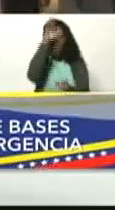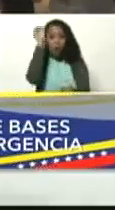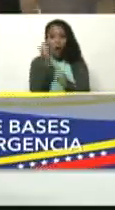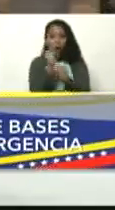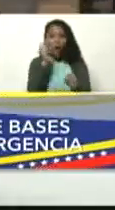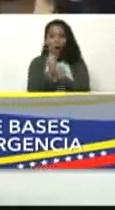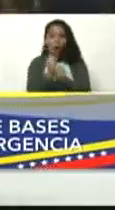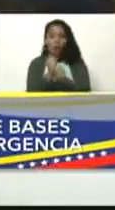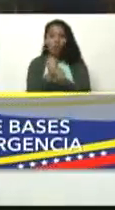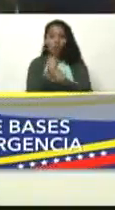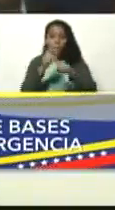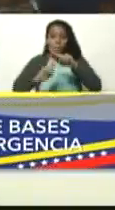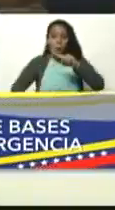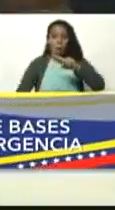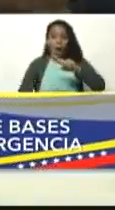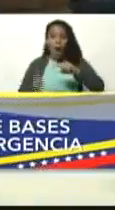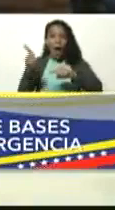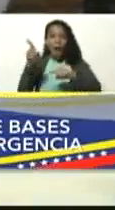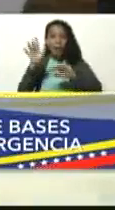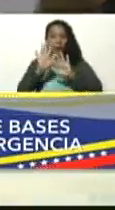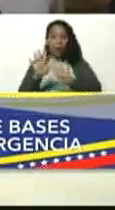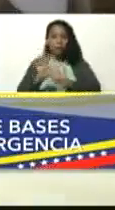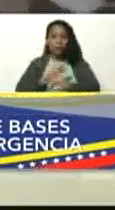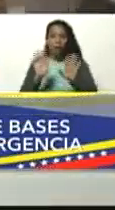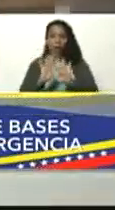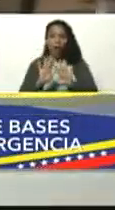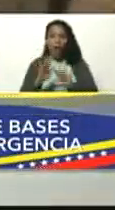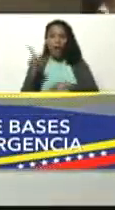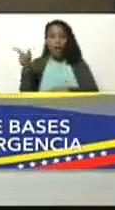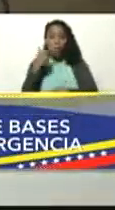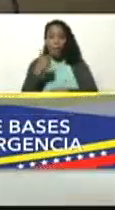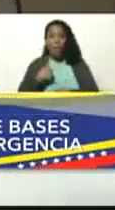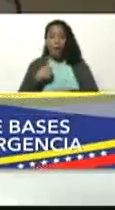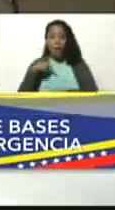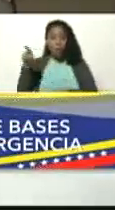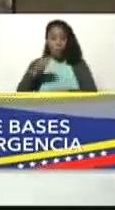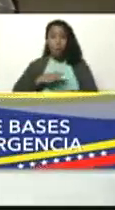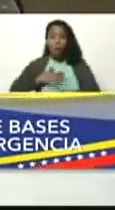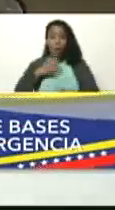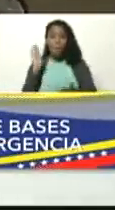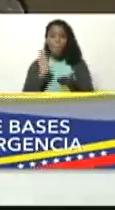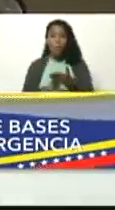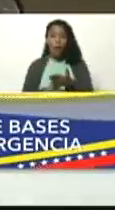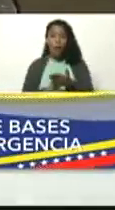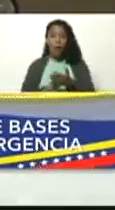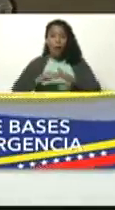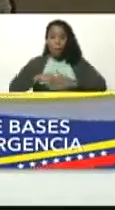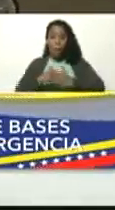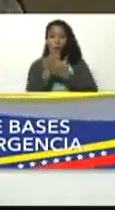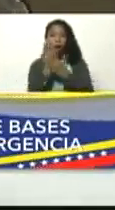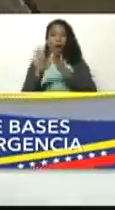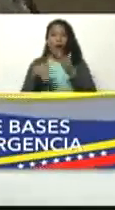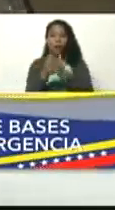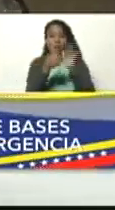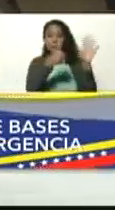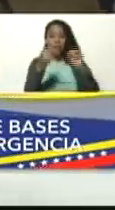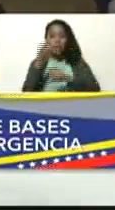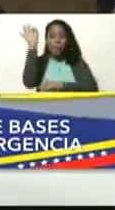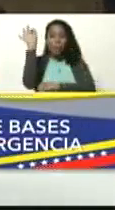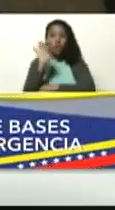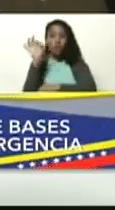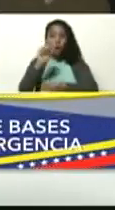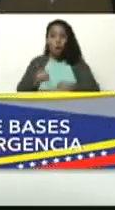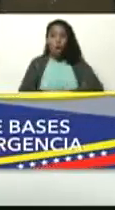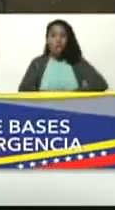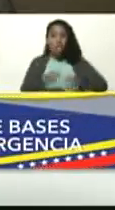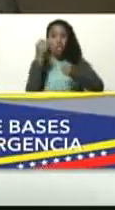de Corpoelet que estaban allí. Ellos me dijeron que podían reponer durante la madrugada hasta el 60% por los daños